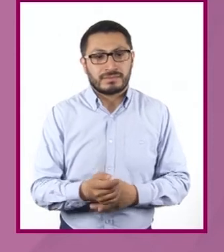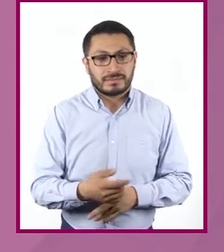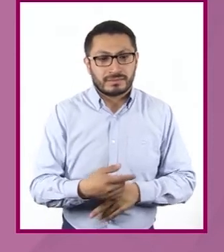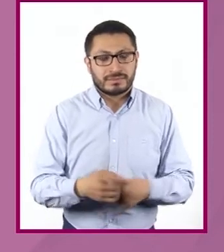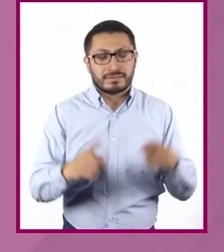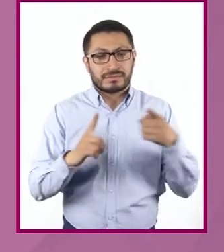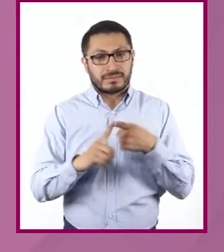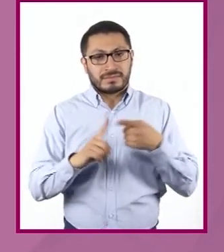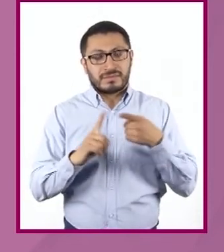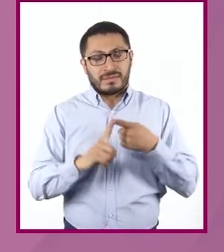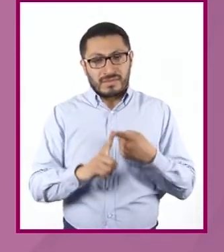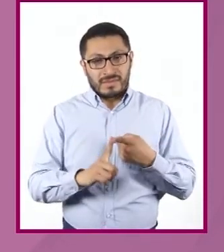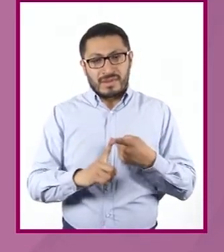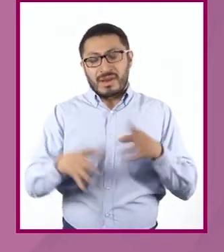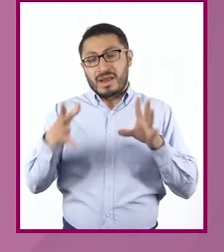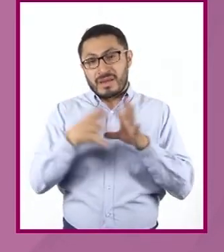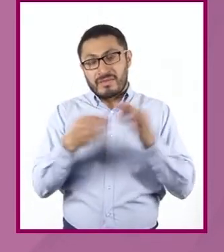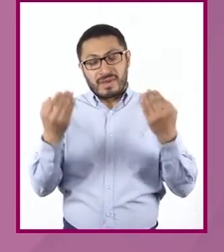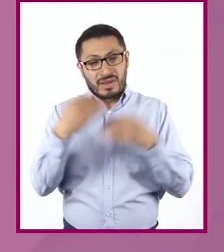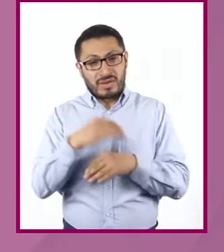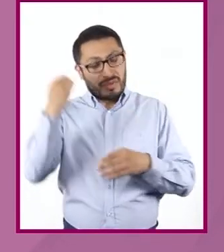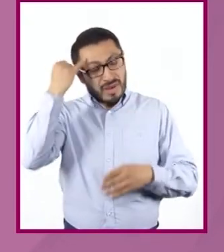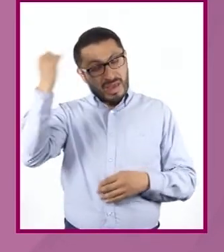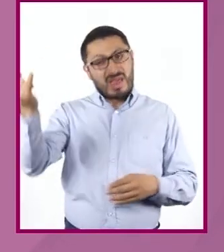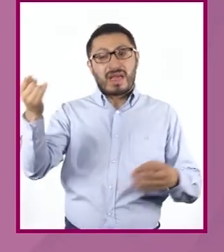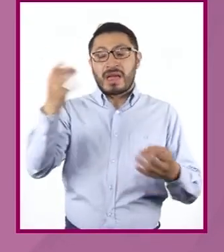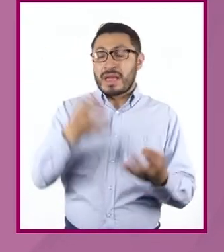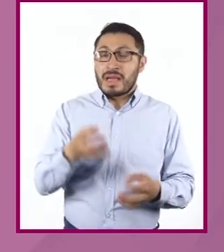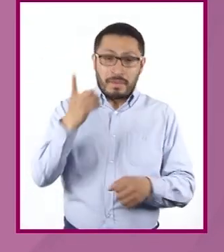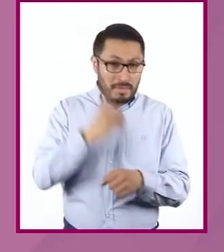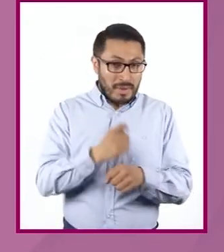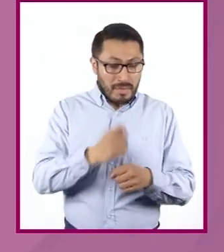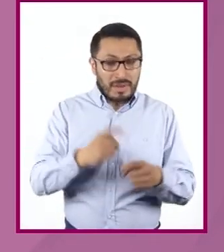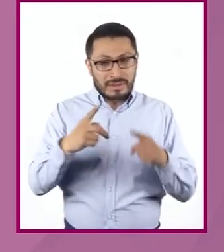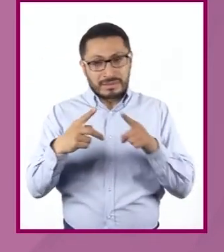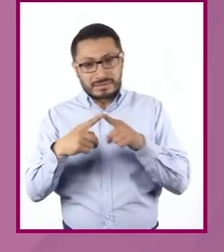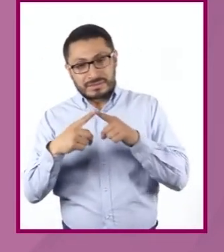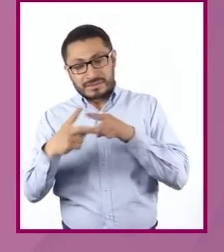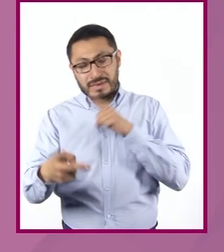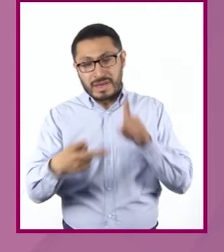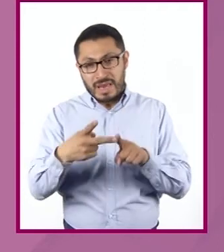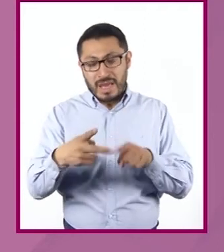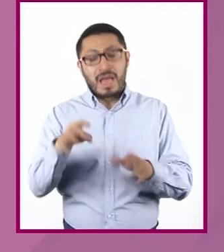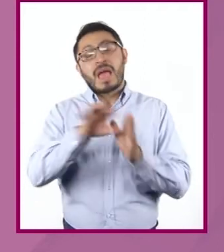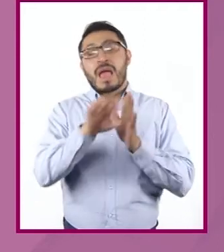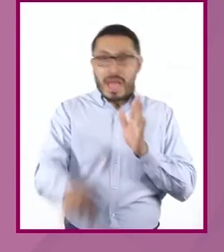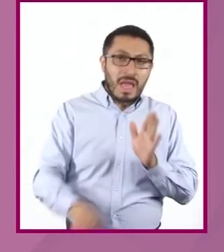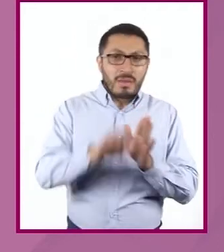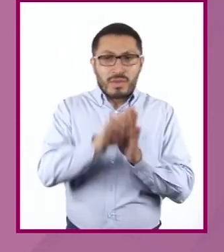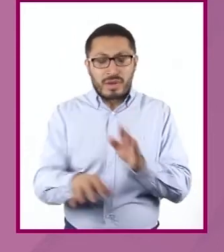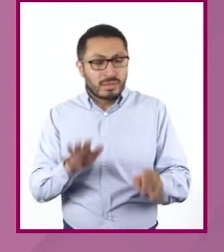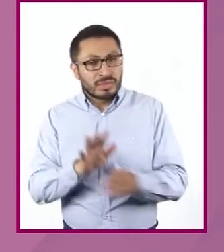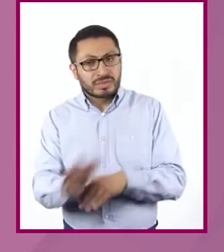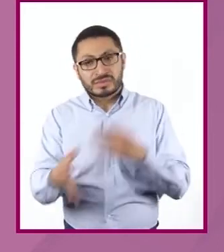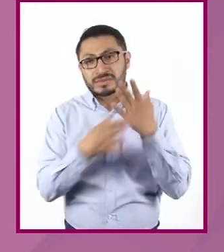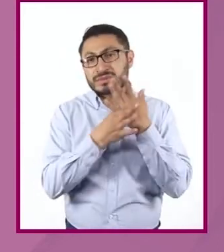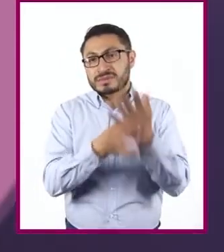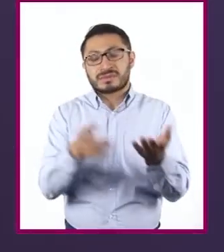las que explican algo sobre la idea principal y las que dan ejemplos para demostrar lo que se dice sobre el